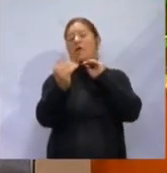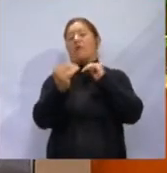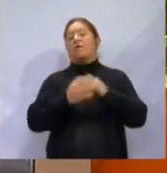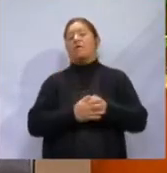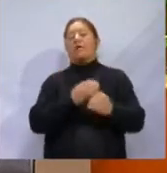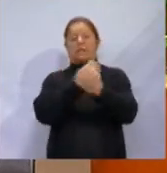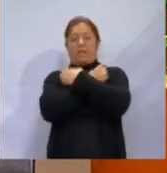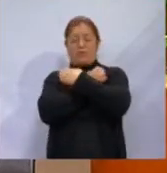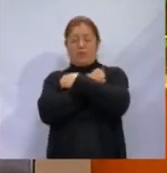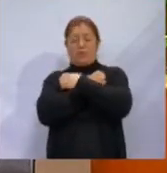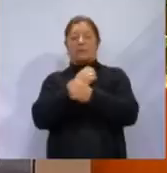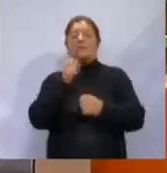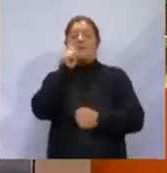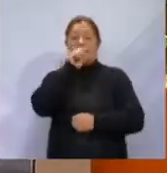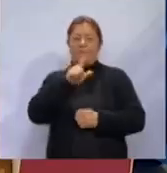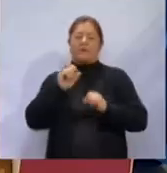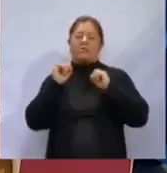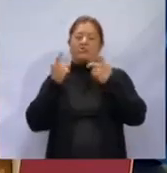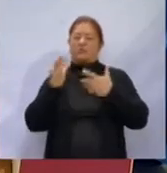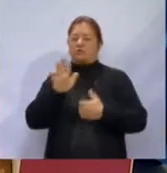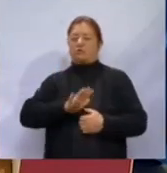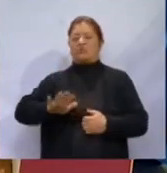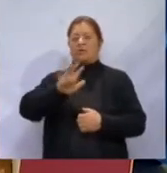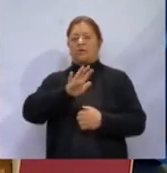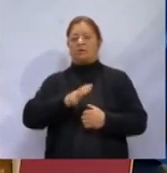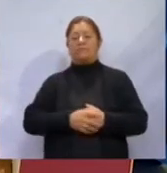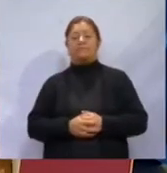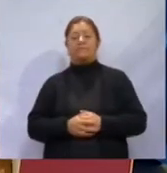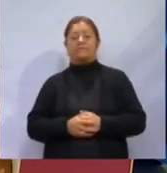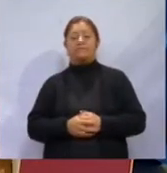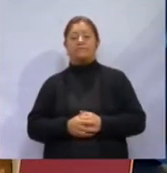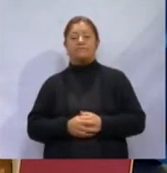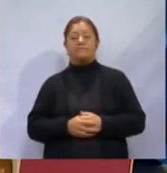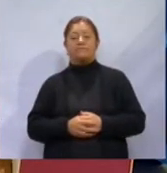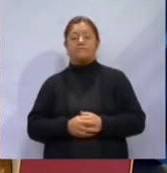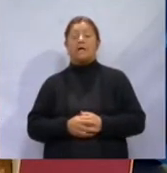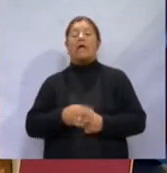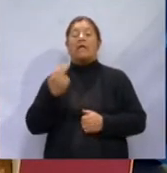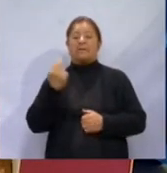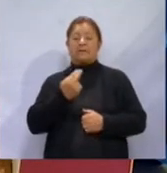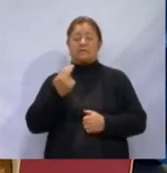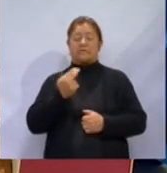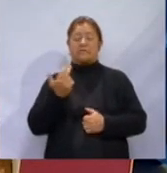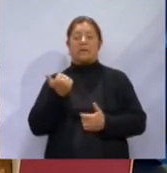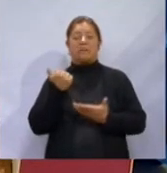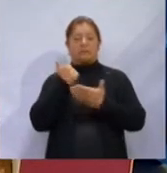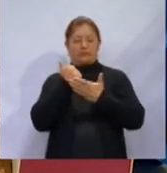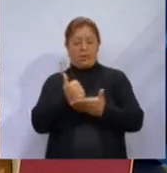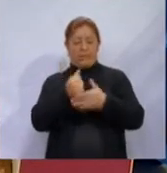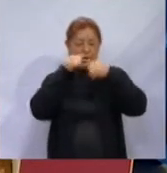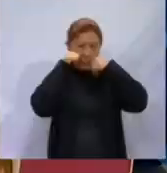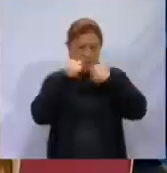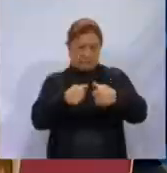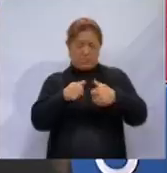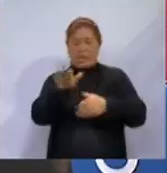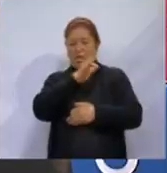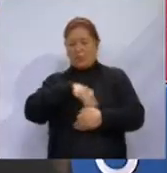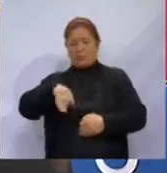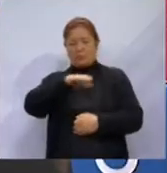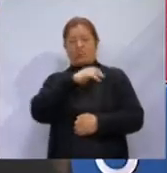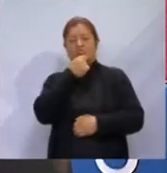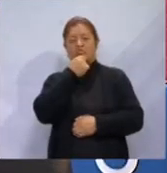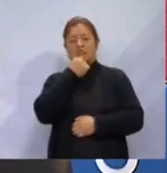y además en la sociedad. Sí, y tenemos que brindar esta atención a todos los